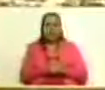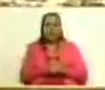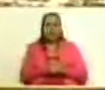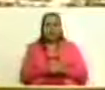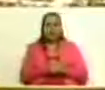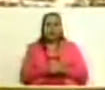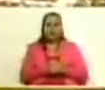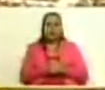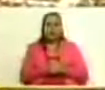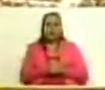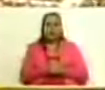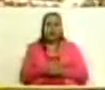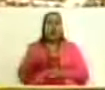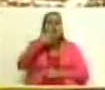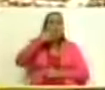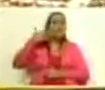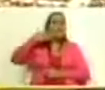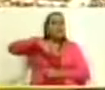¡Qué orgullo poder decir,